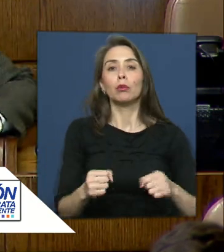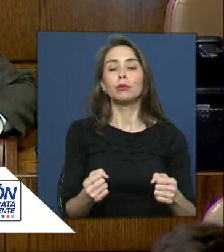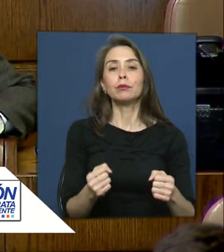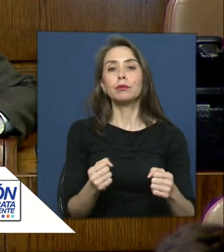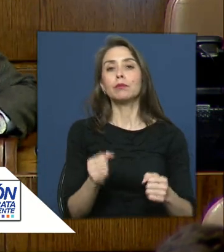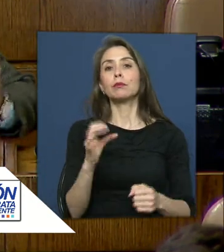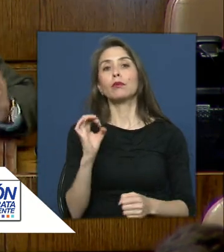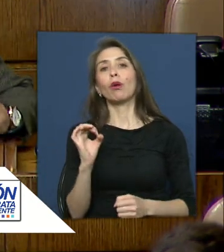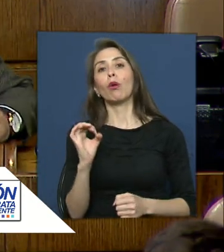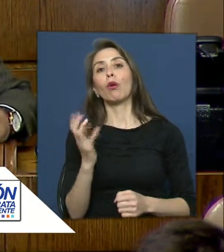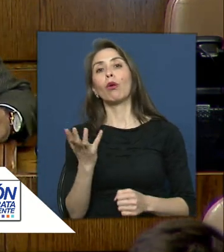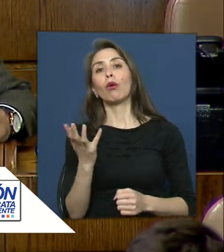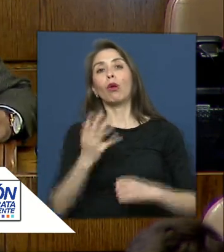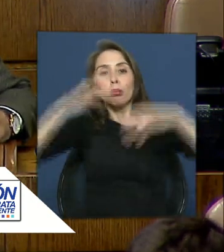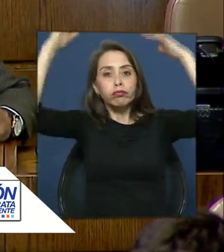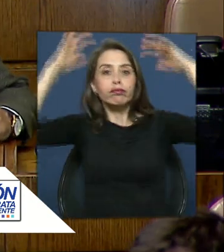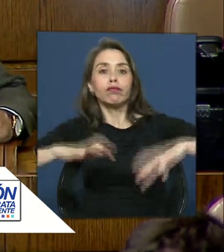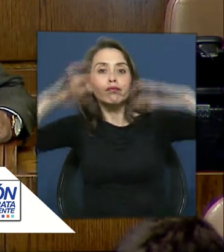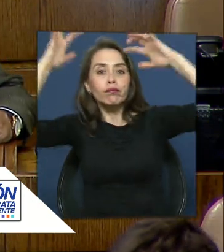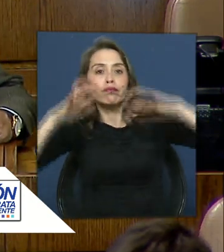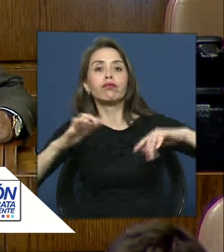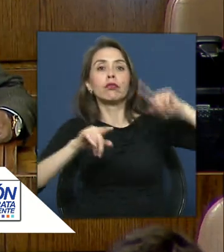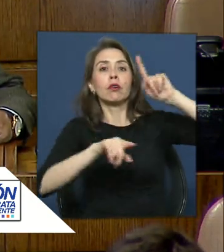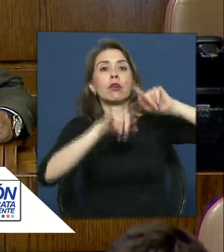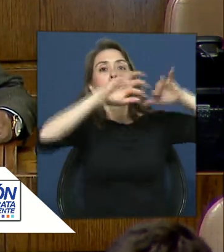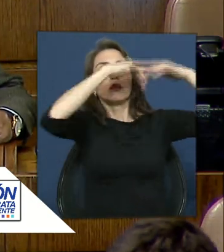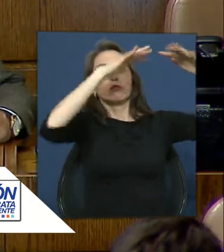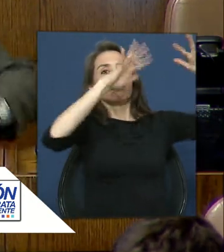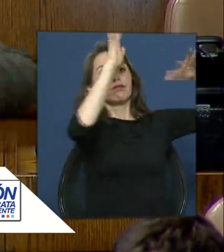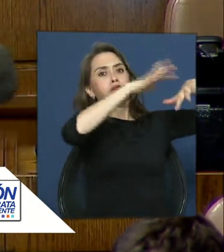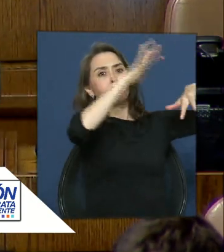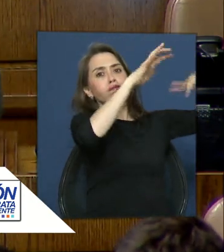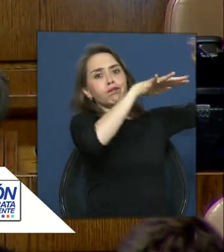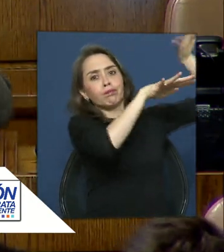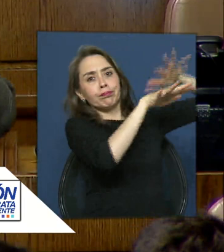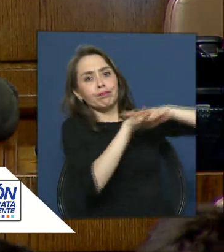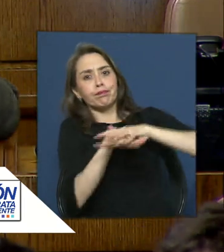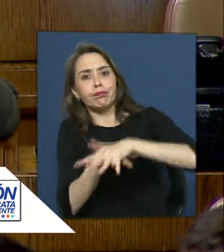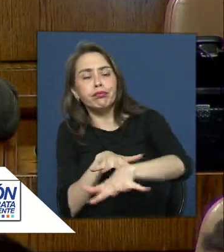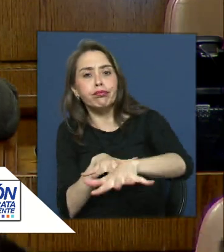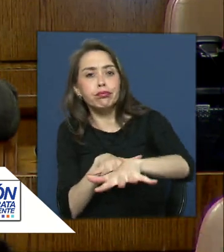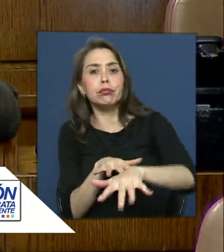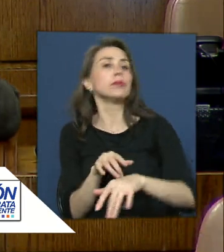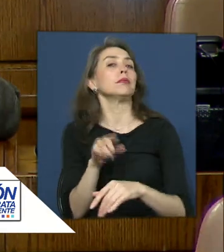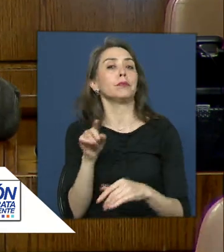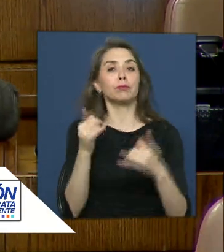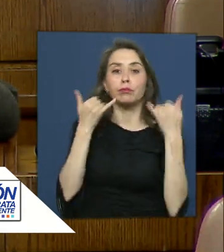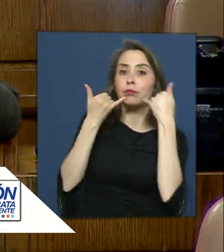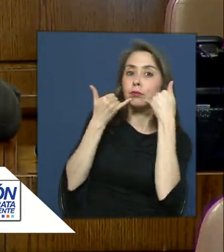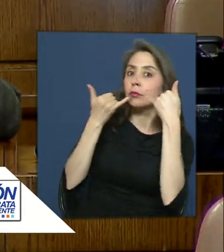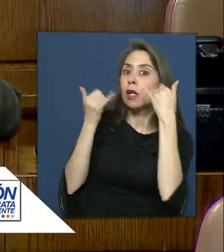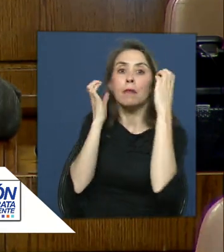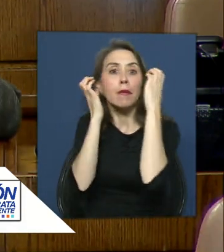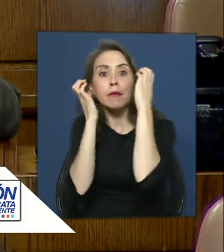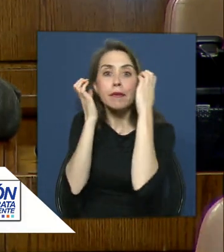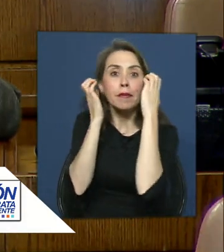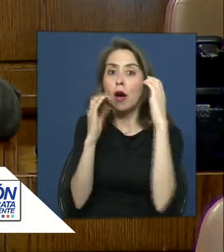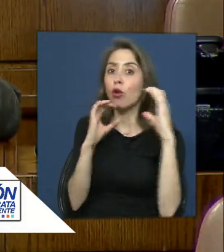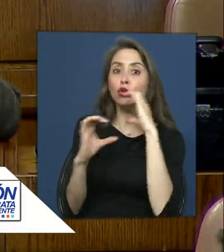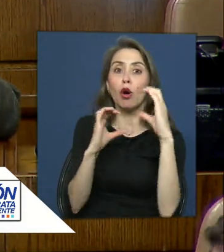en el caso de tempestades, de aluviones, en fin. Estas comunicaciones, presidente, son tan